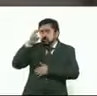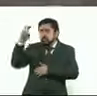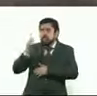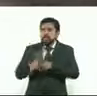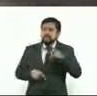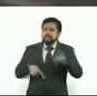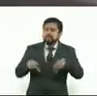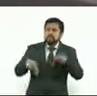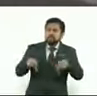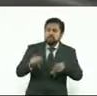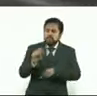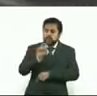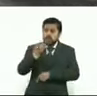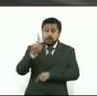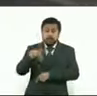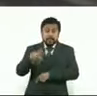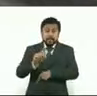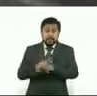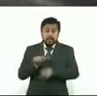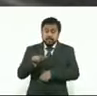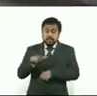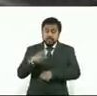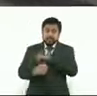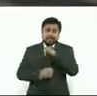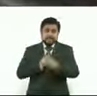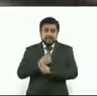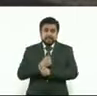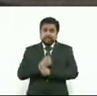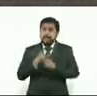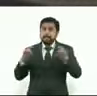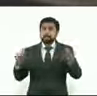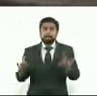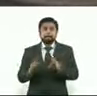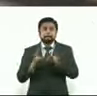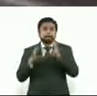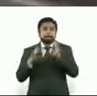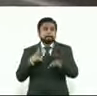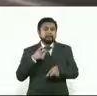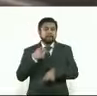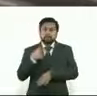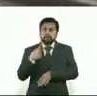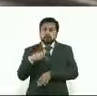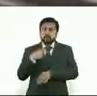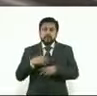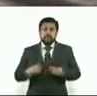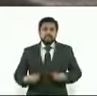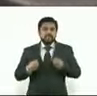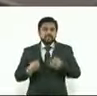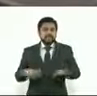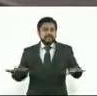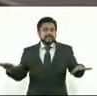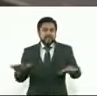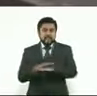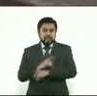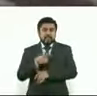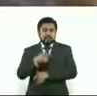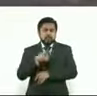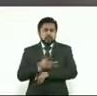los 17 años su sueño cambió de manera radical. El reportero de la selección del